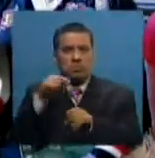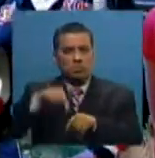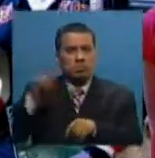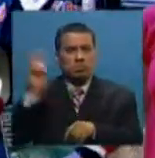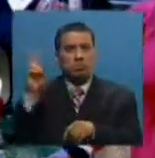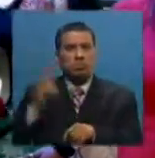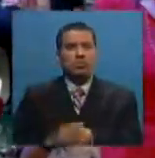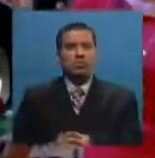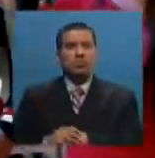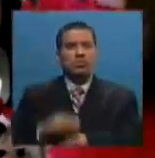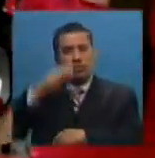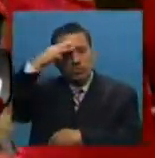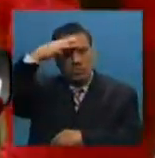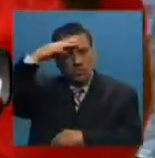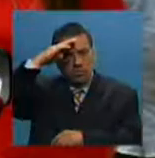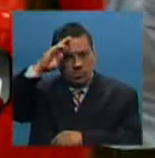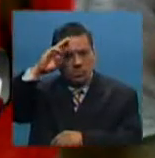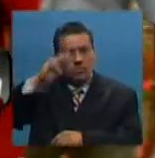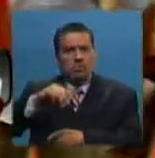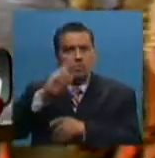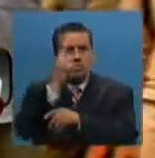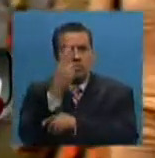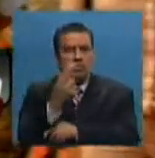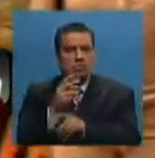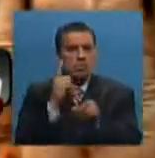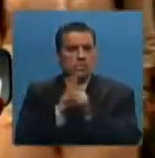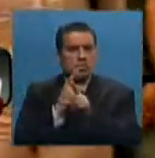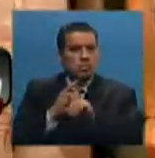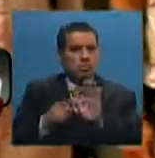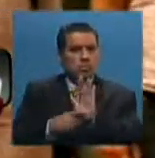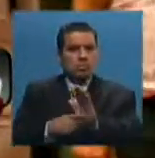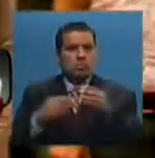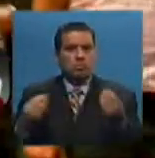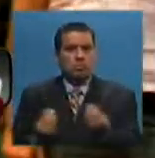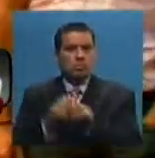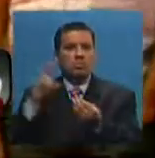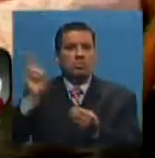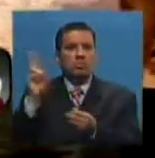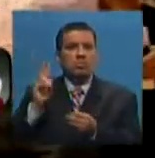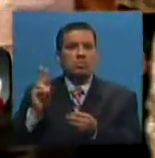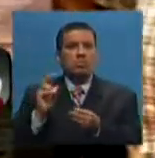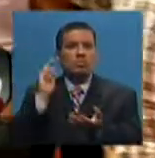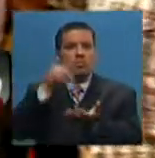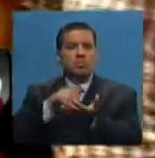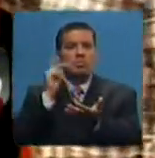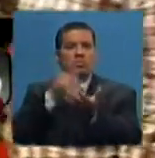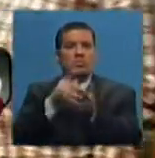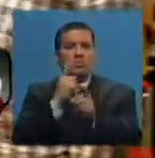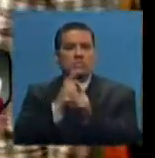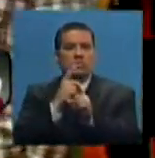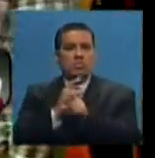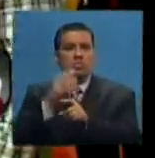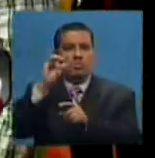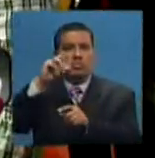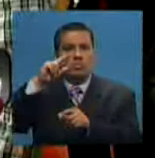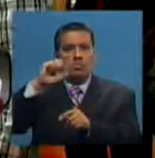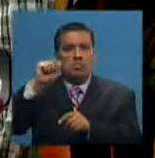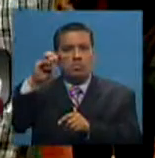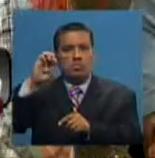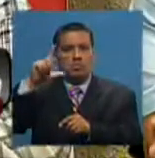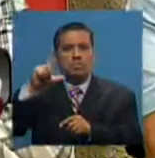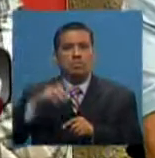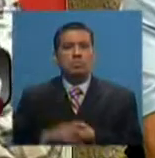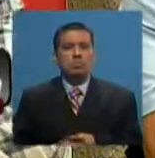país serán México y Uruguay, debido a que disputarán un triangular junto a Venezuela como parte de la Copa Israel